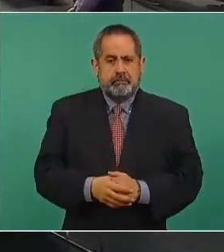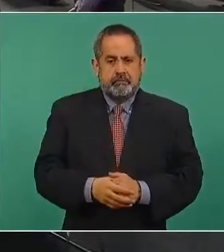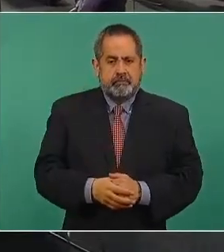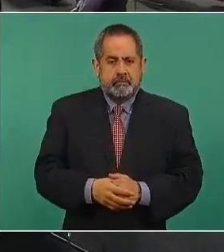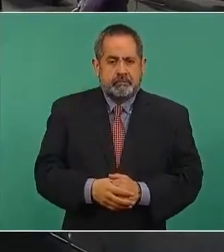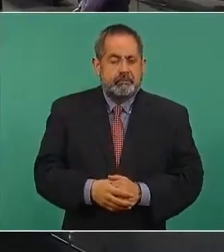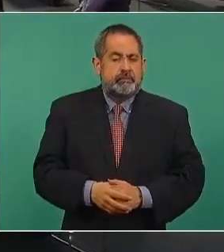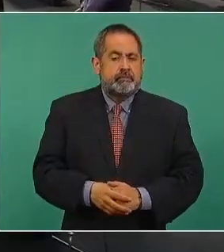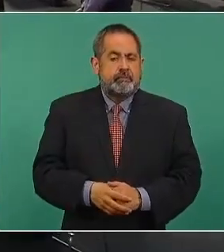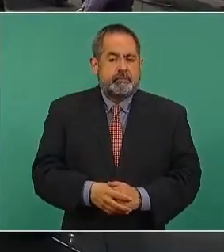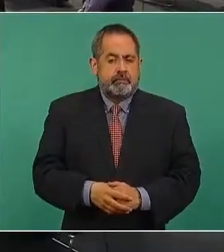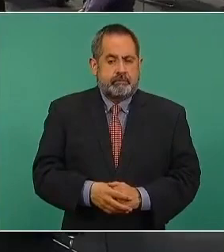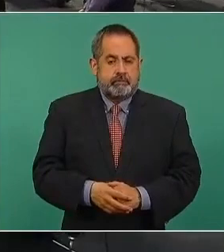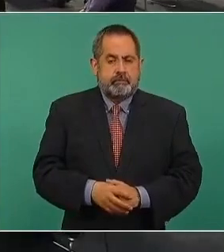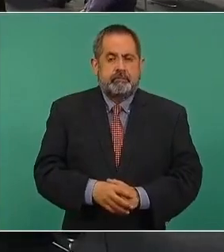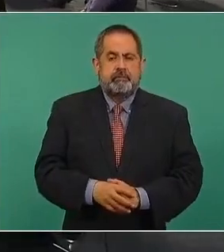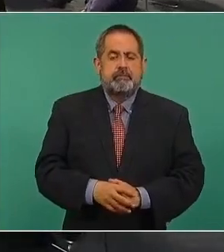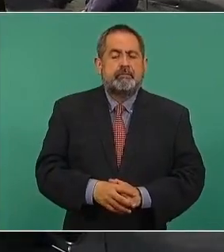A la compañera.